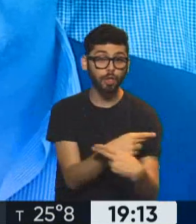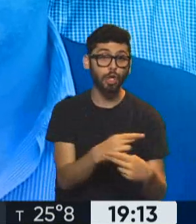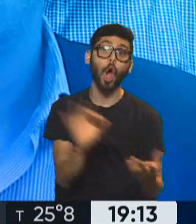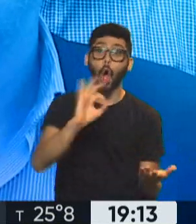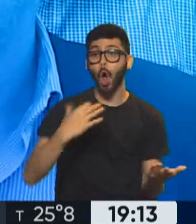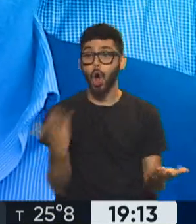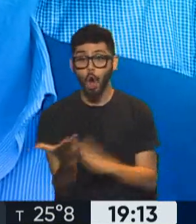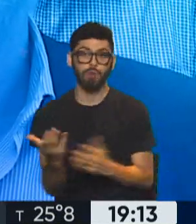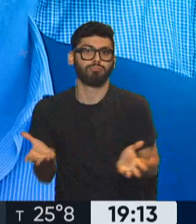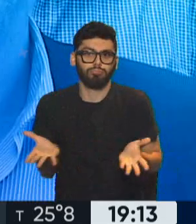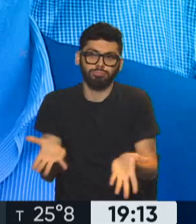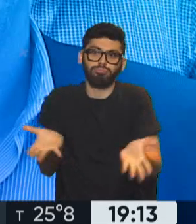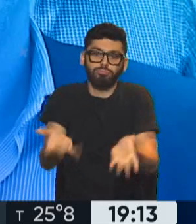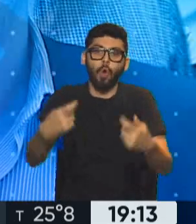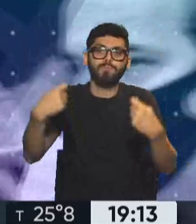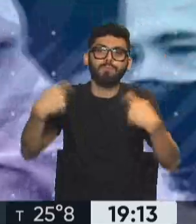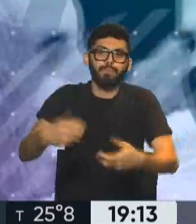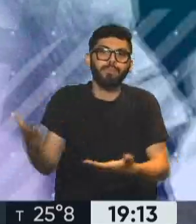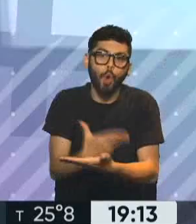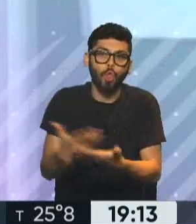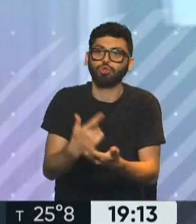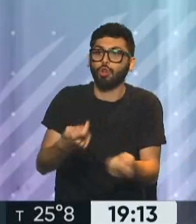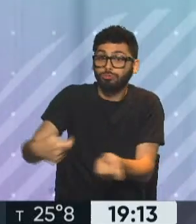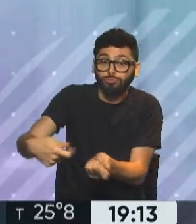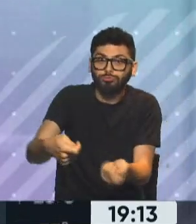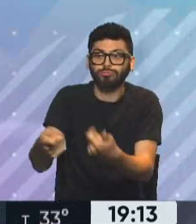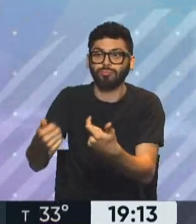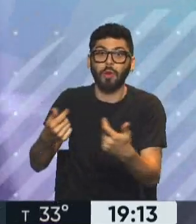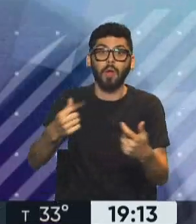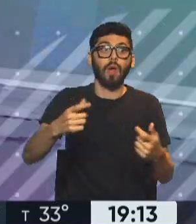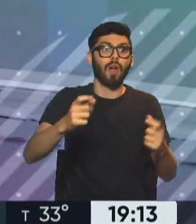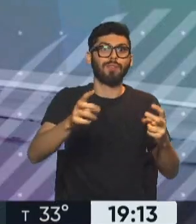la producción, el bienestar, el consumo y la distribución del ingreso.